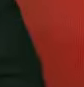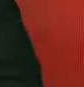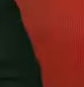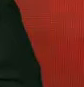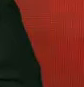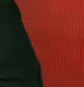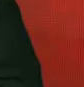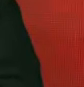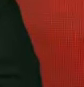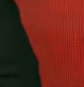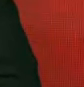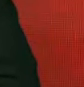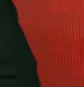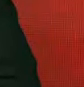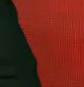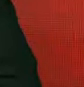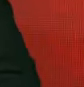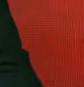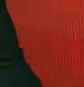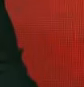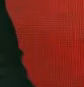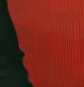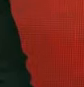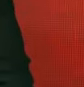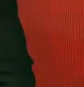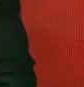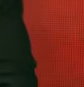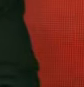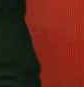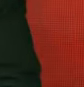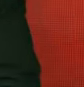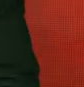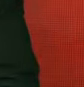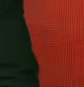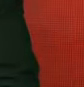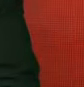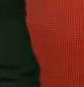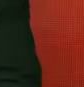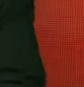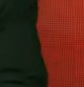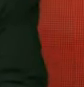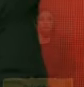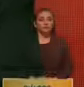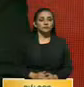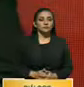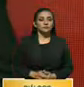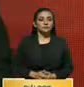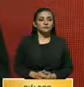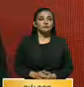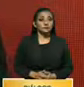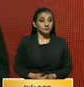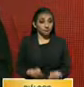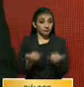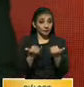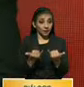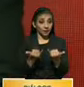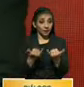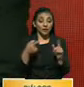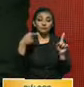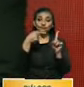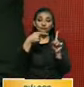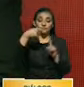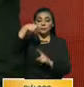a la presidencia. Vamos entonces ahora a escuchar la segunda intervención en esta materia del doctor Patricio